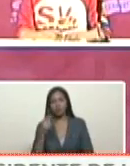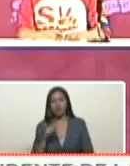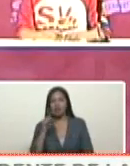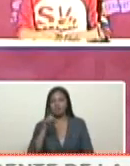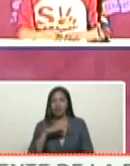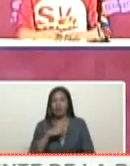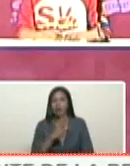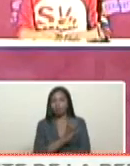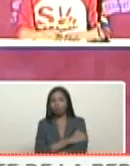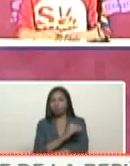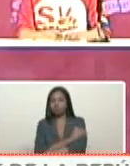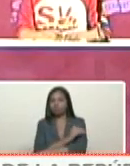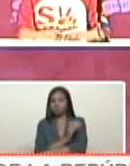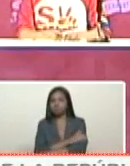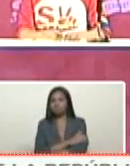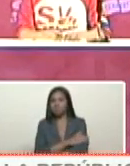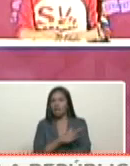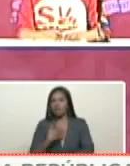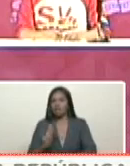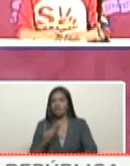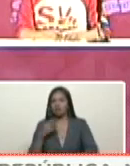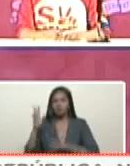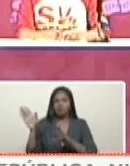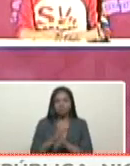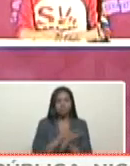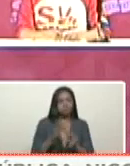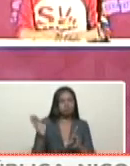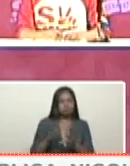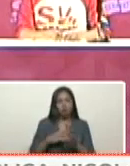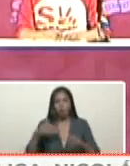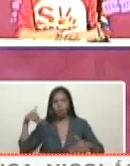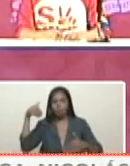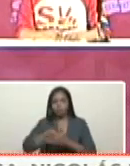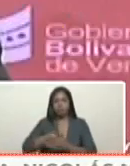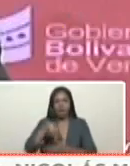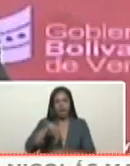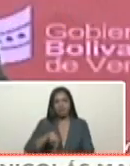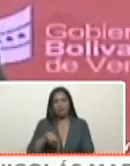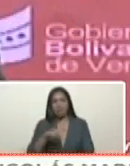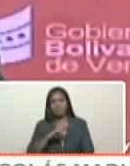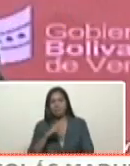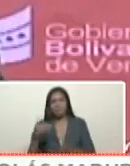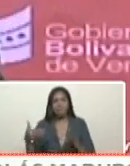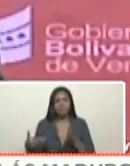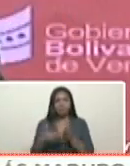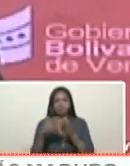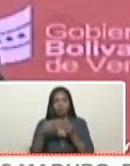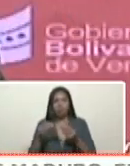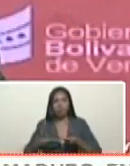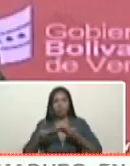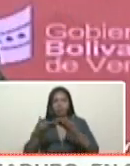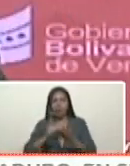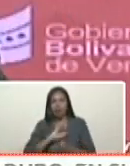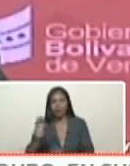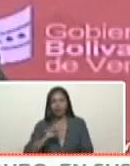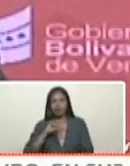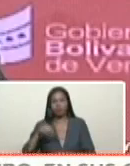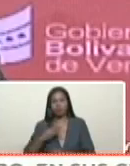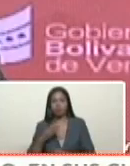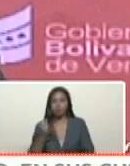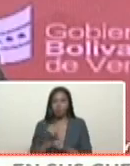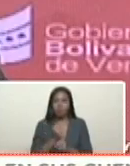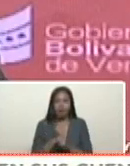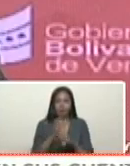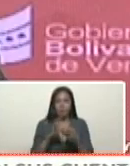derecha conspira, busca violencia, busca golpes de Estado, busca entregar la patria, nosotros